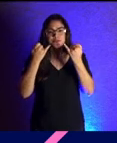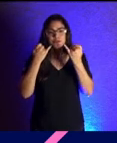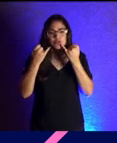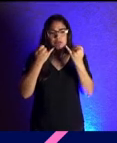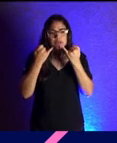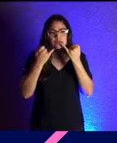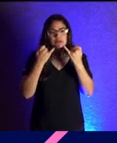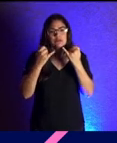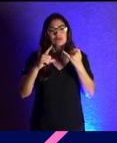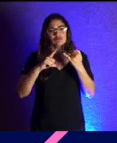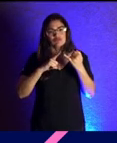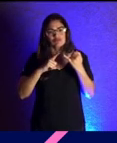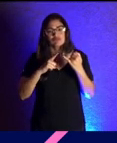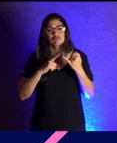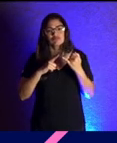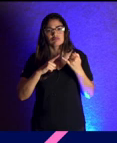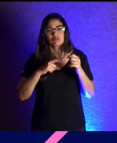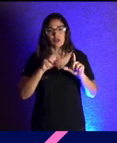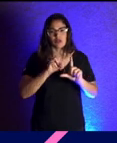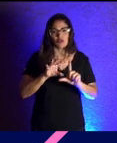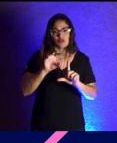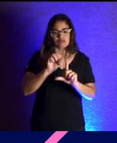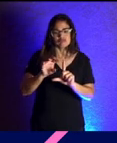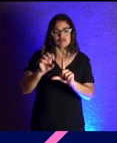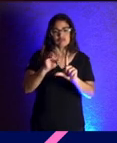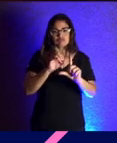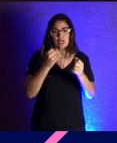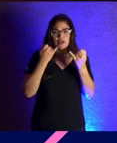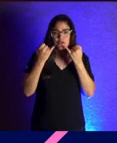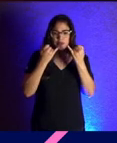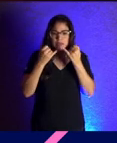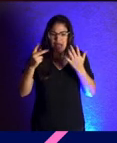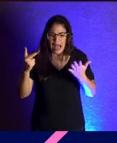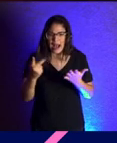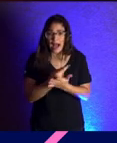temos de inspeção e que seja como uma necessidade.